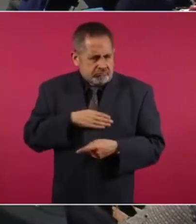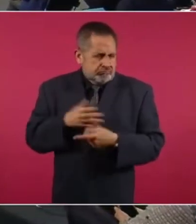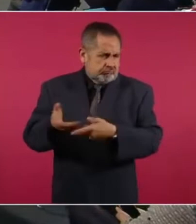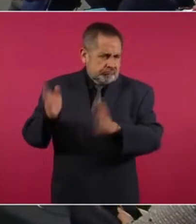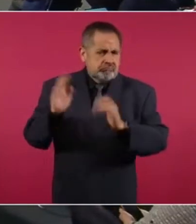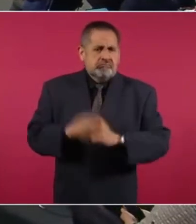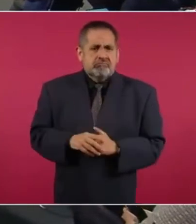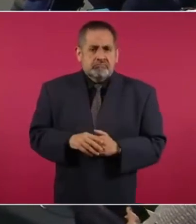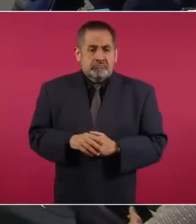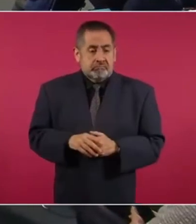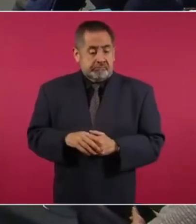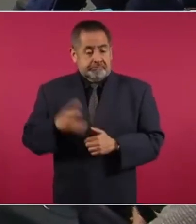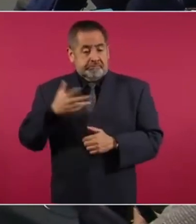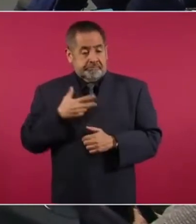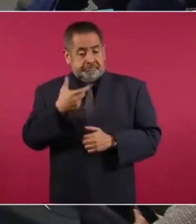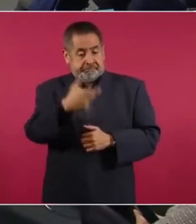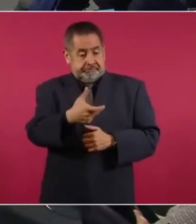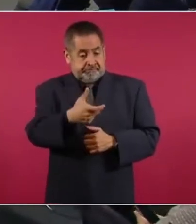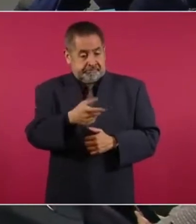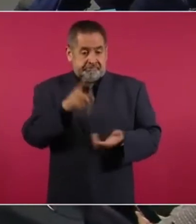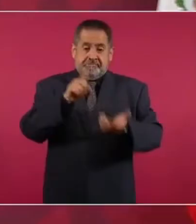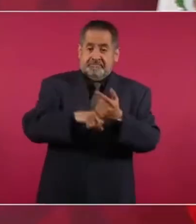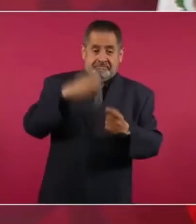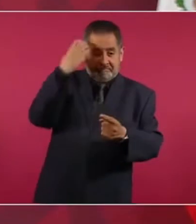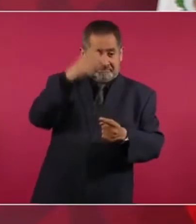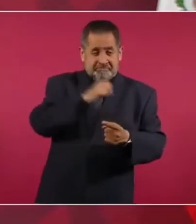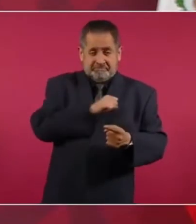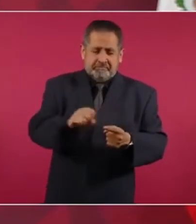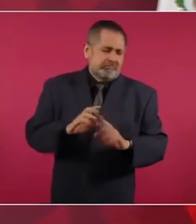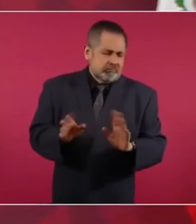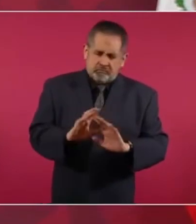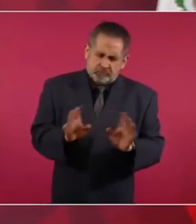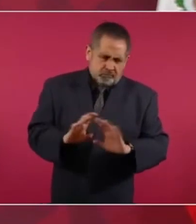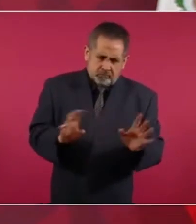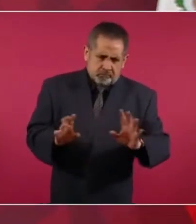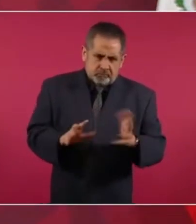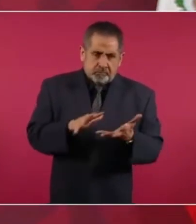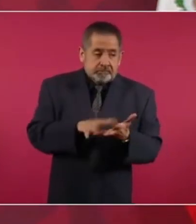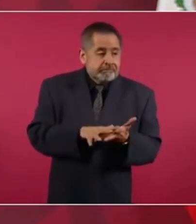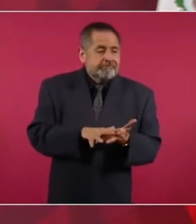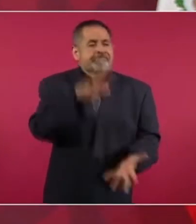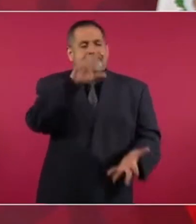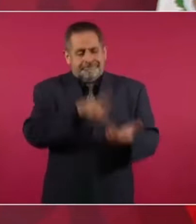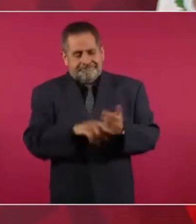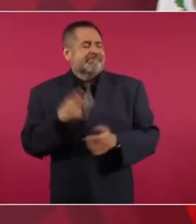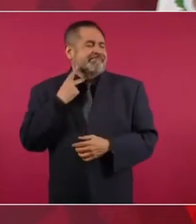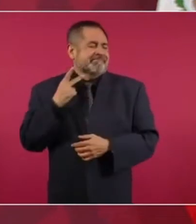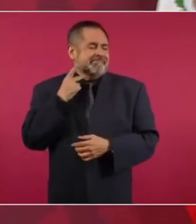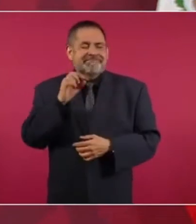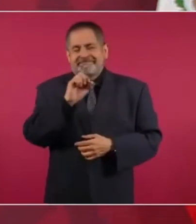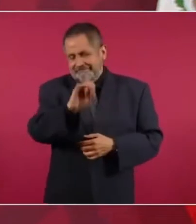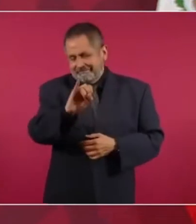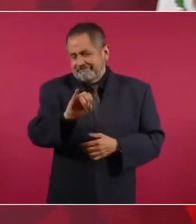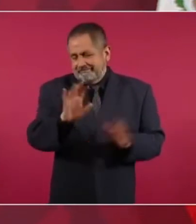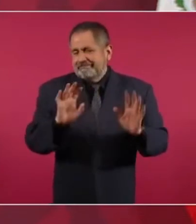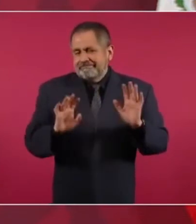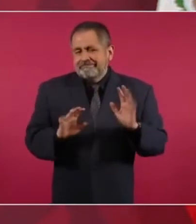No todo el que tiene es malvado, pero por lo general los políticos,